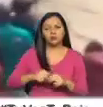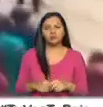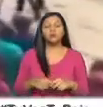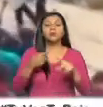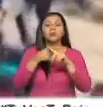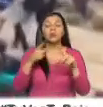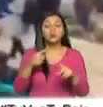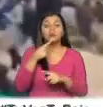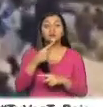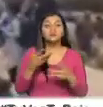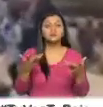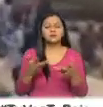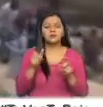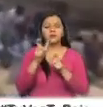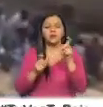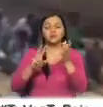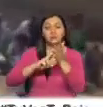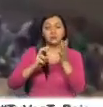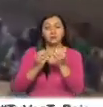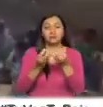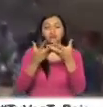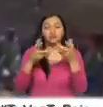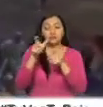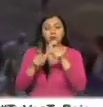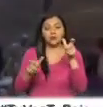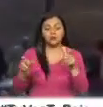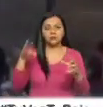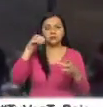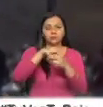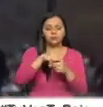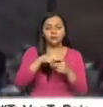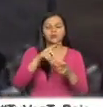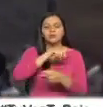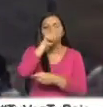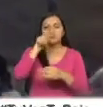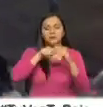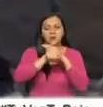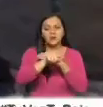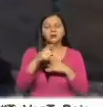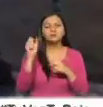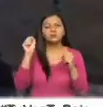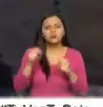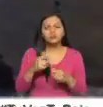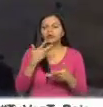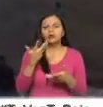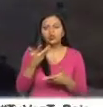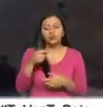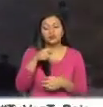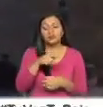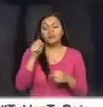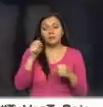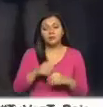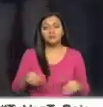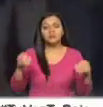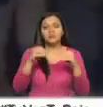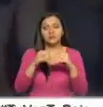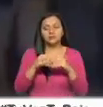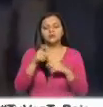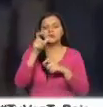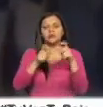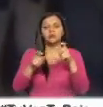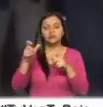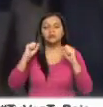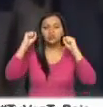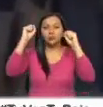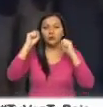eso hoy cientos de mineros se han reunido a los pies del yacimiento que explota la empresa británica Lonmin, junto a los protagonistas de la huelga